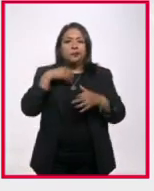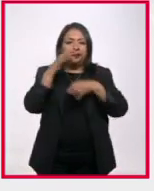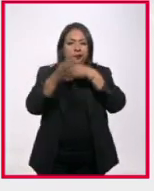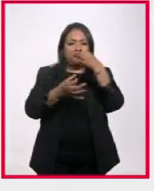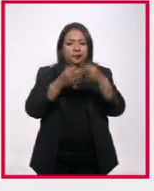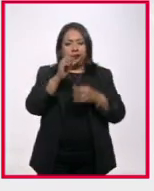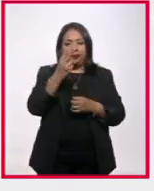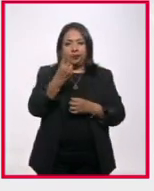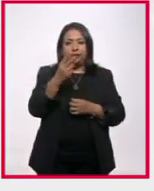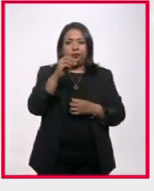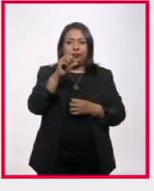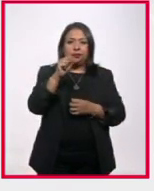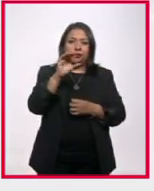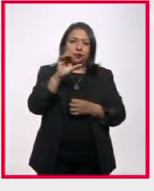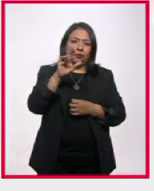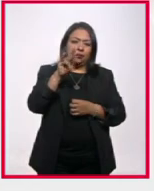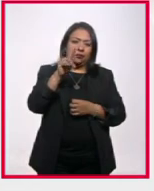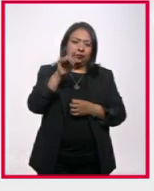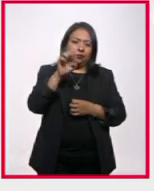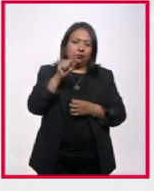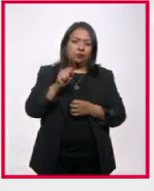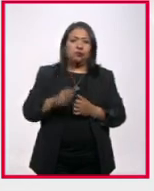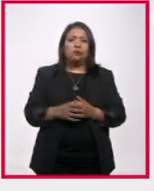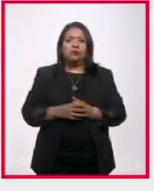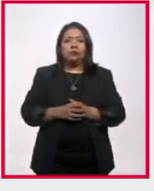Noticias 22, Óscar Cortés.